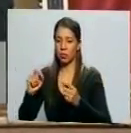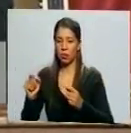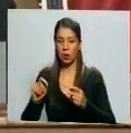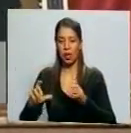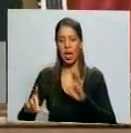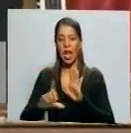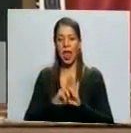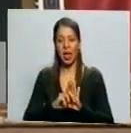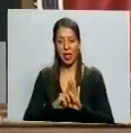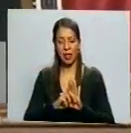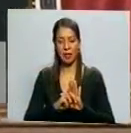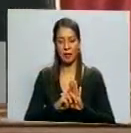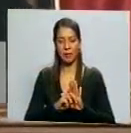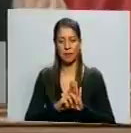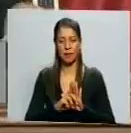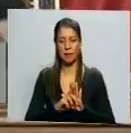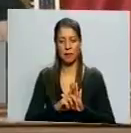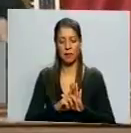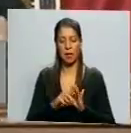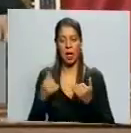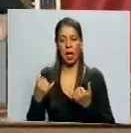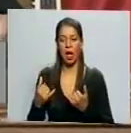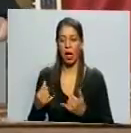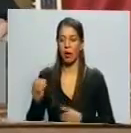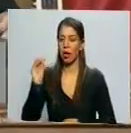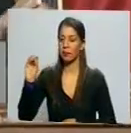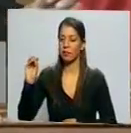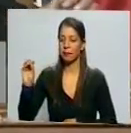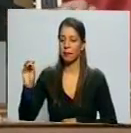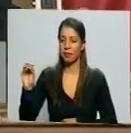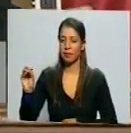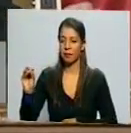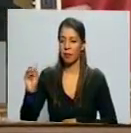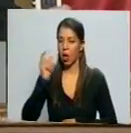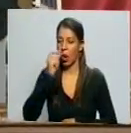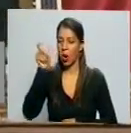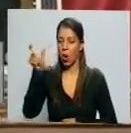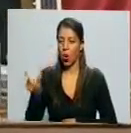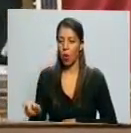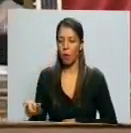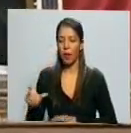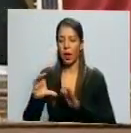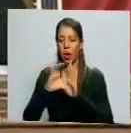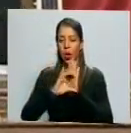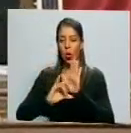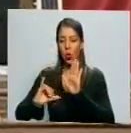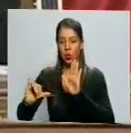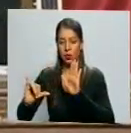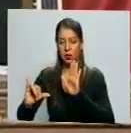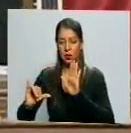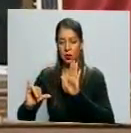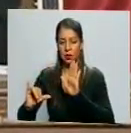ley. Vamos a darle la palabra al constituyente